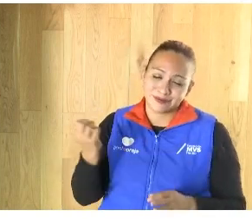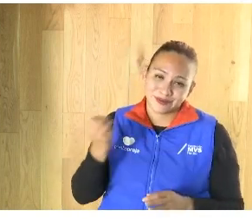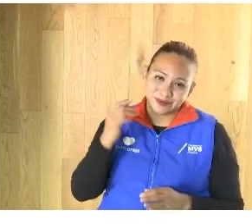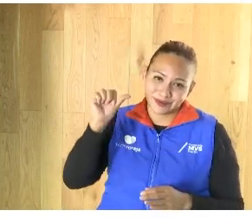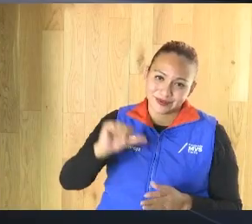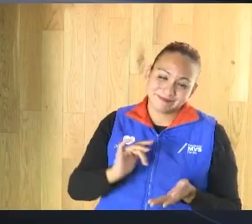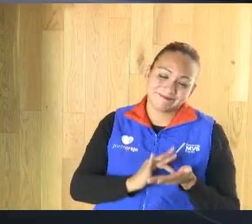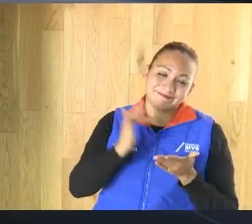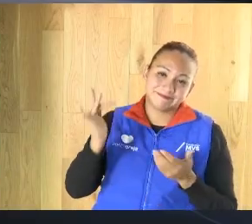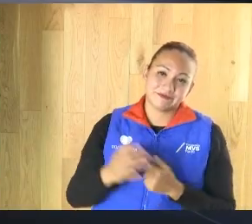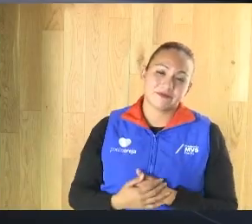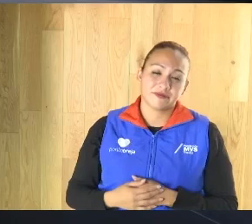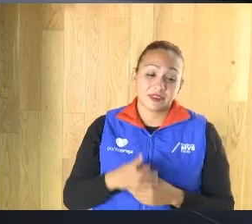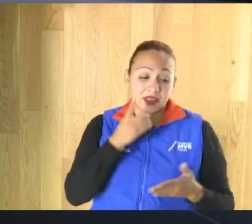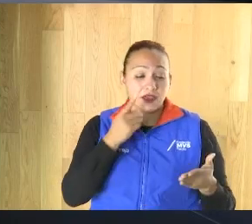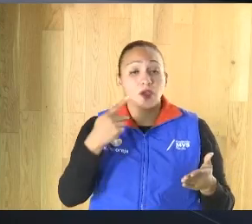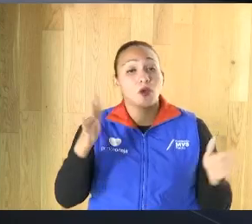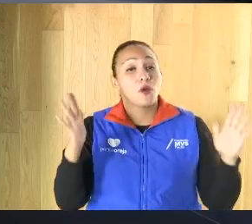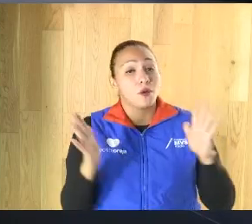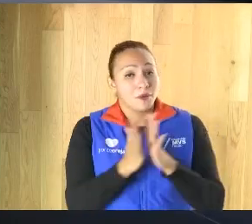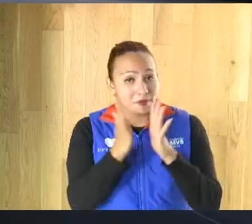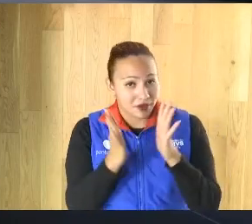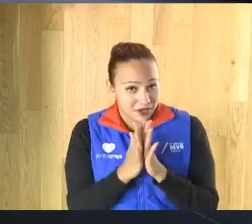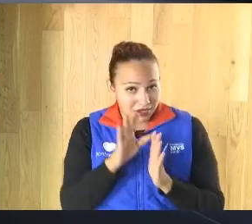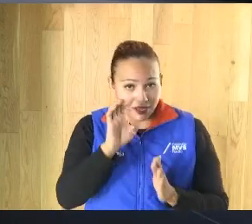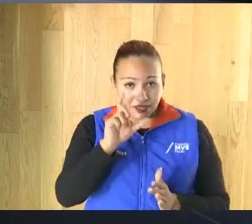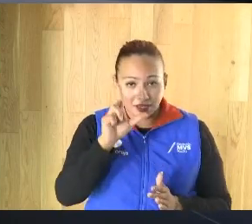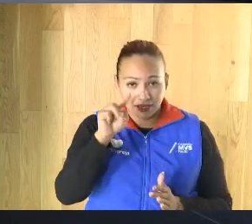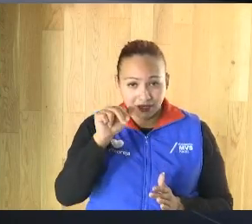dice, por tu destacada participación,